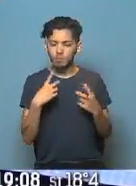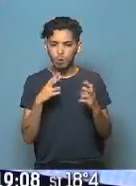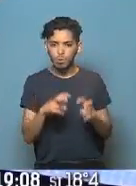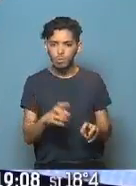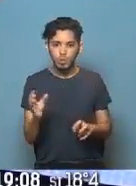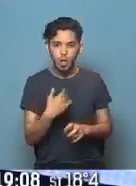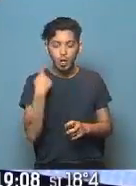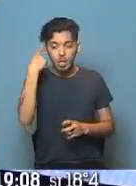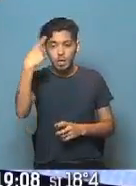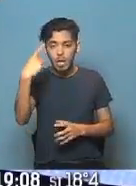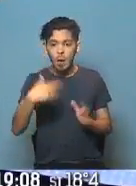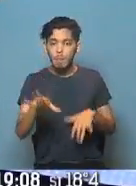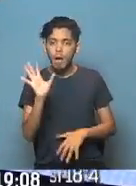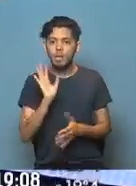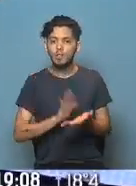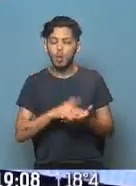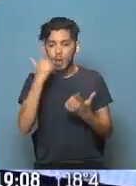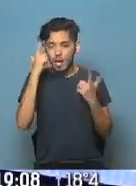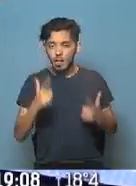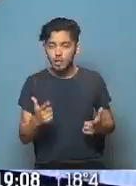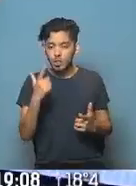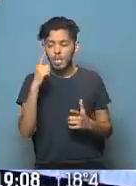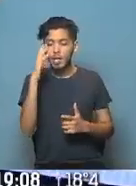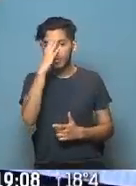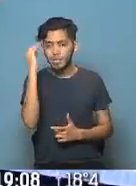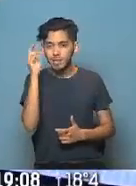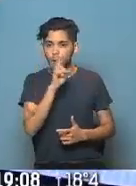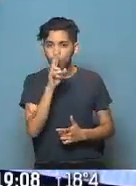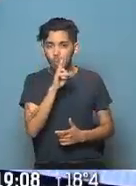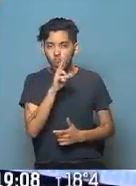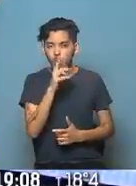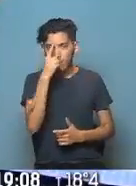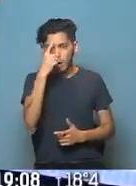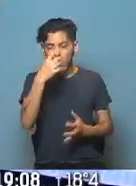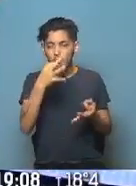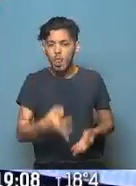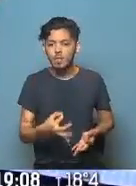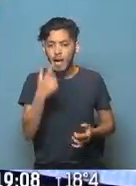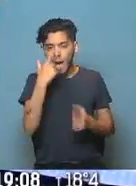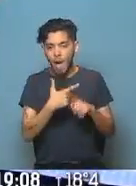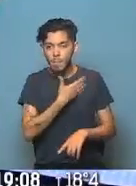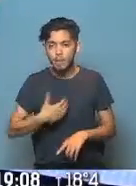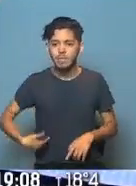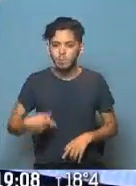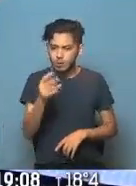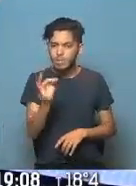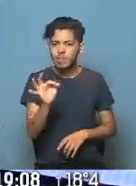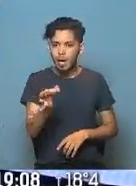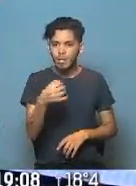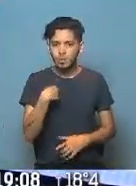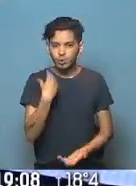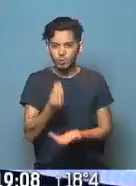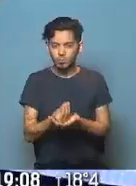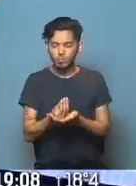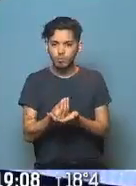y creo en la inocencia de Cristina, creo en la honestidad de la expresidenta. Usted sabe que fui su